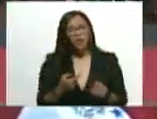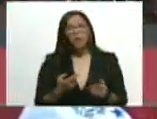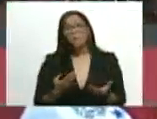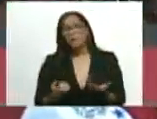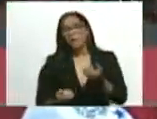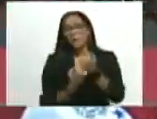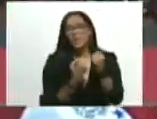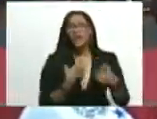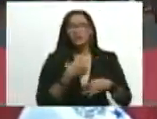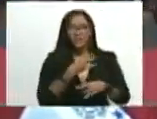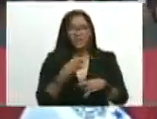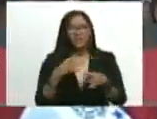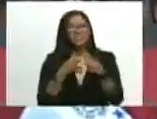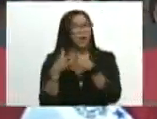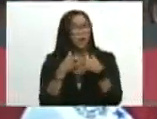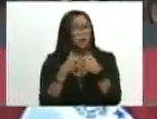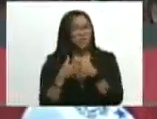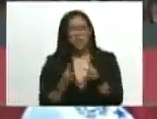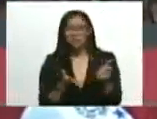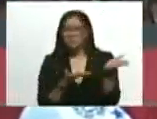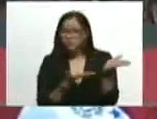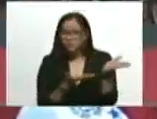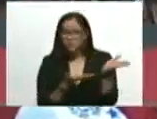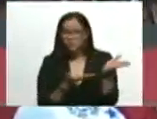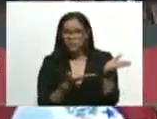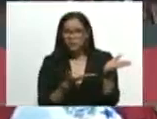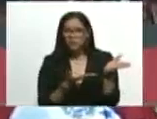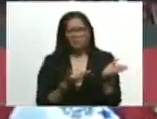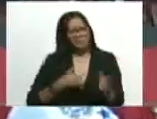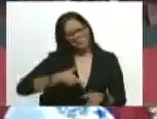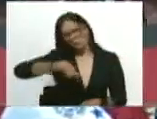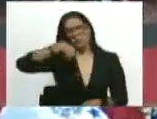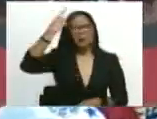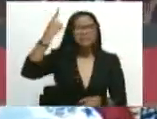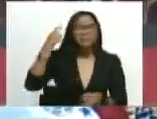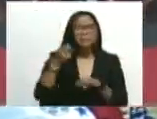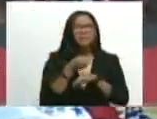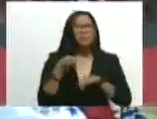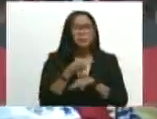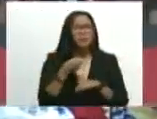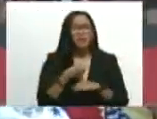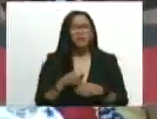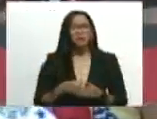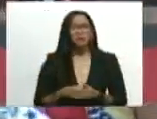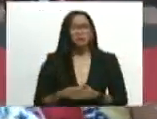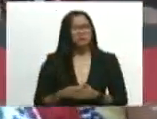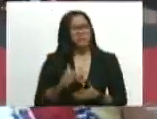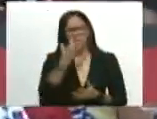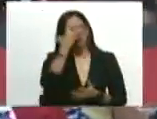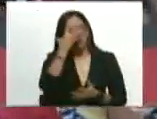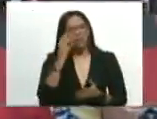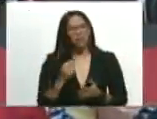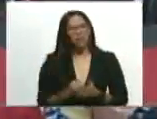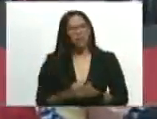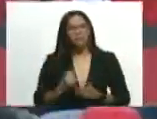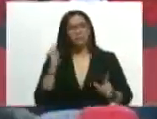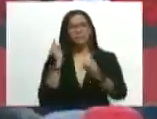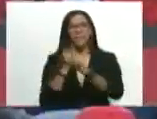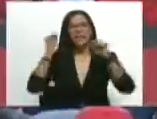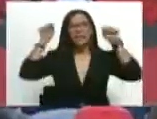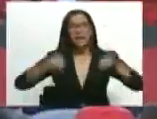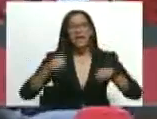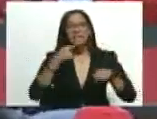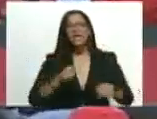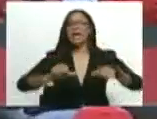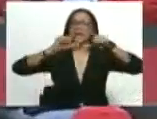del imperio estadounidense tamaño vergüenza para esos gobiernos Así que desde acá le decimos acá